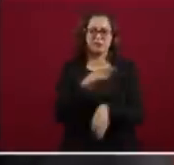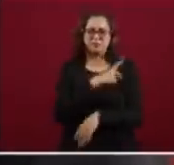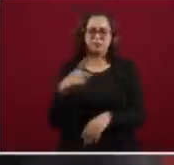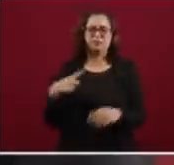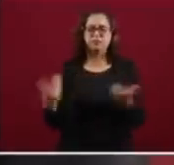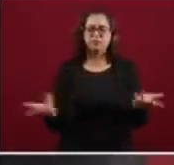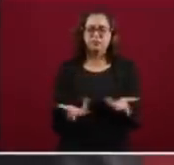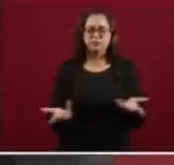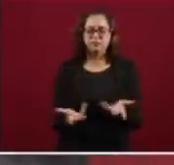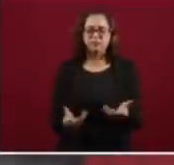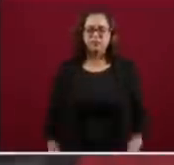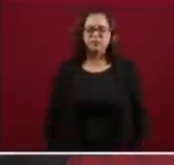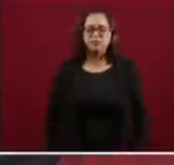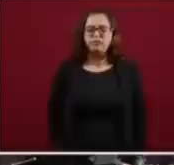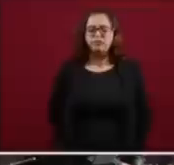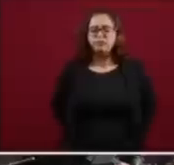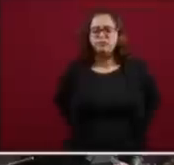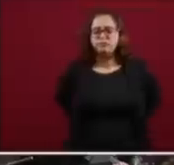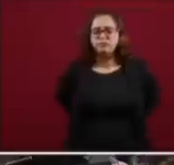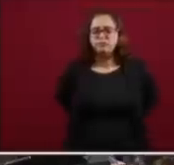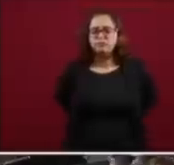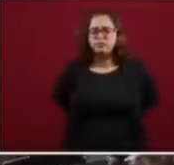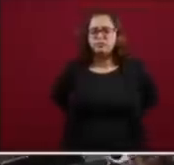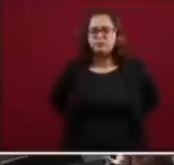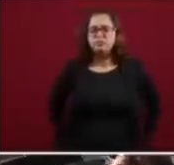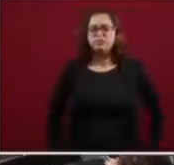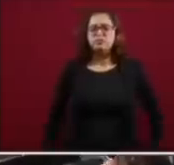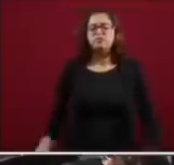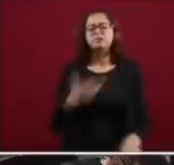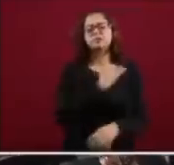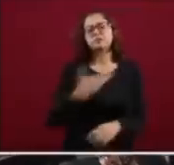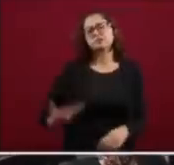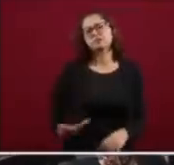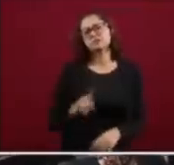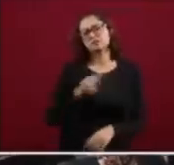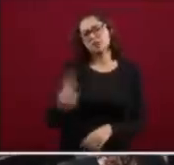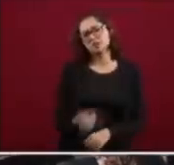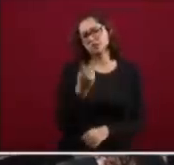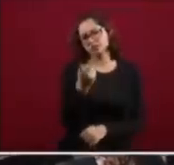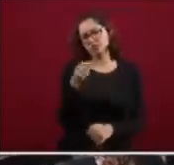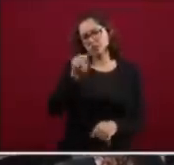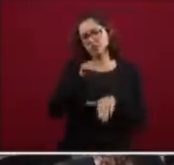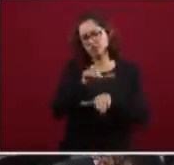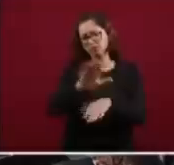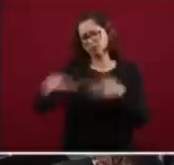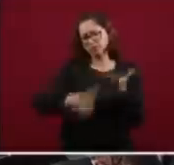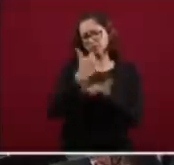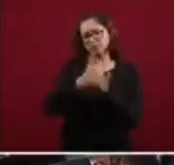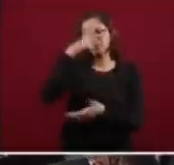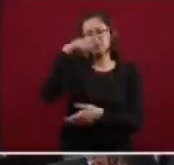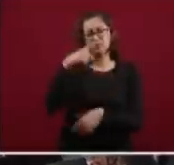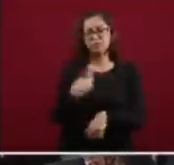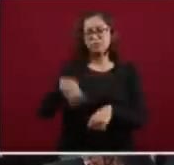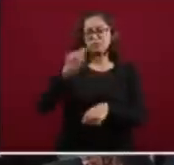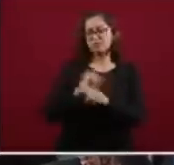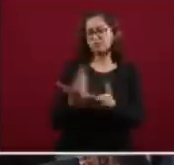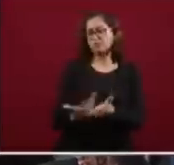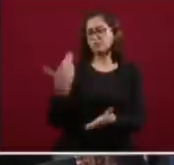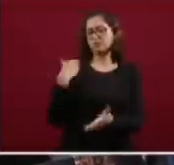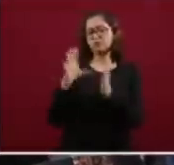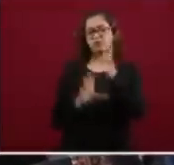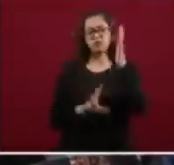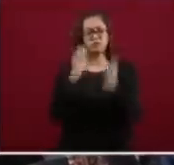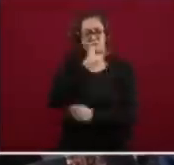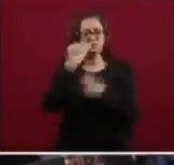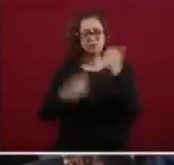haciendo otra pregunta muy un vídeo sobre la ciudad de méxico la semana pasada se reforma la constitución para que